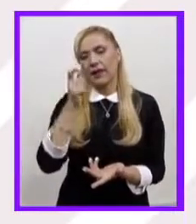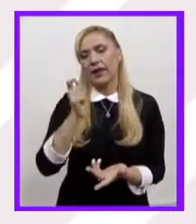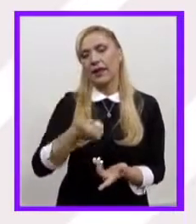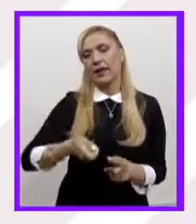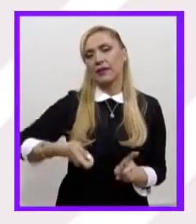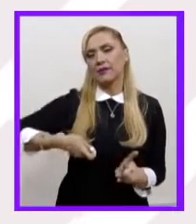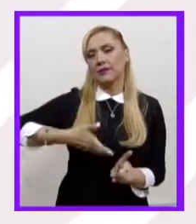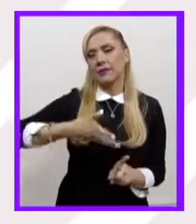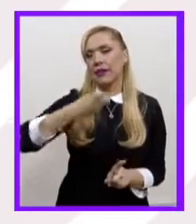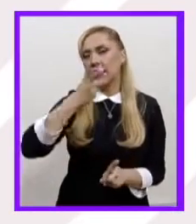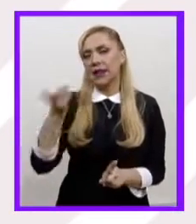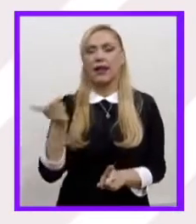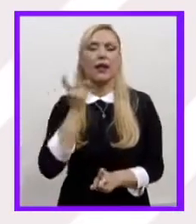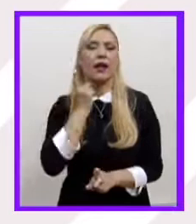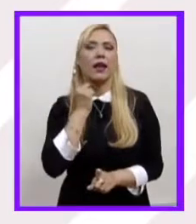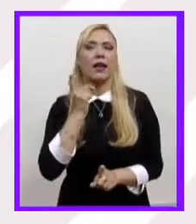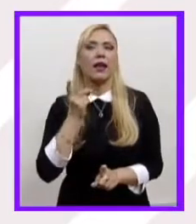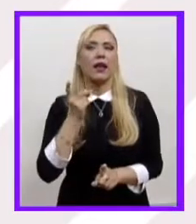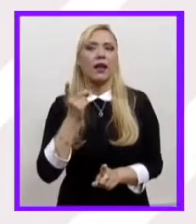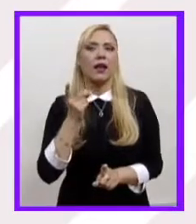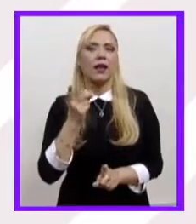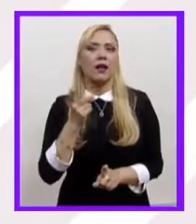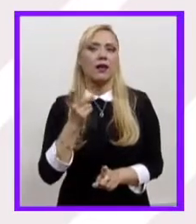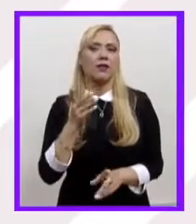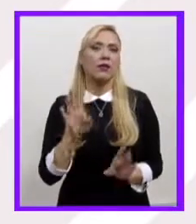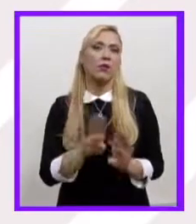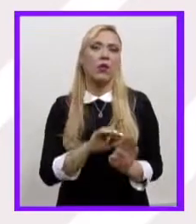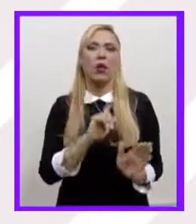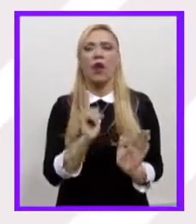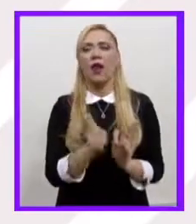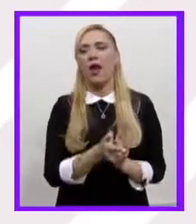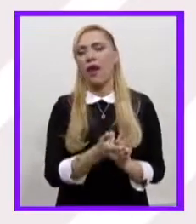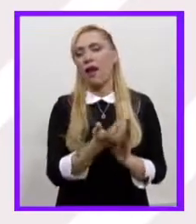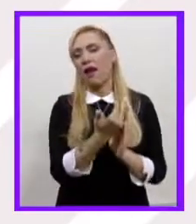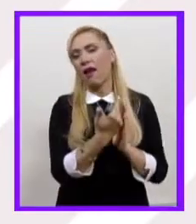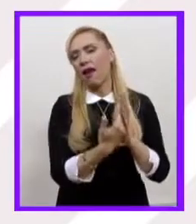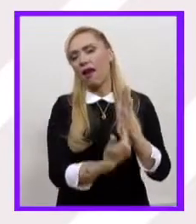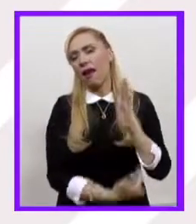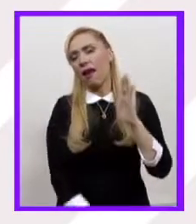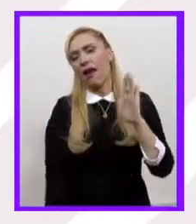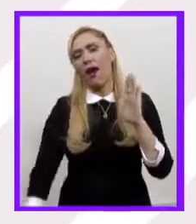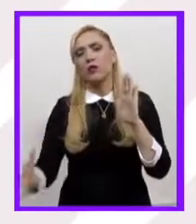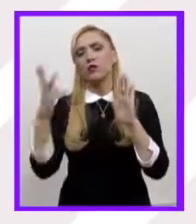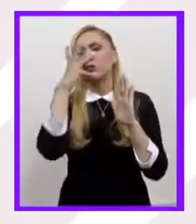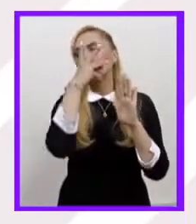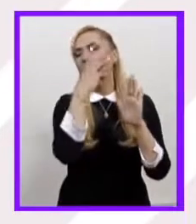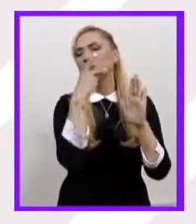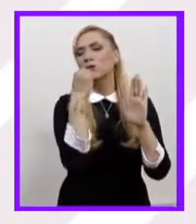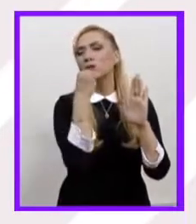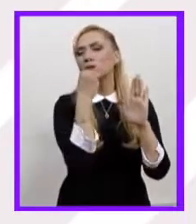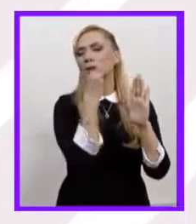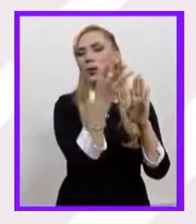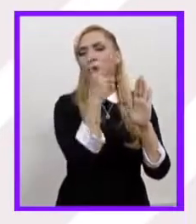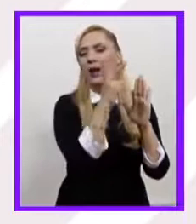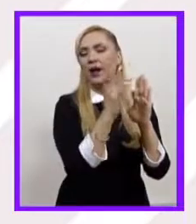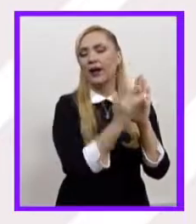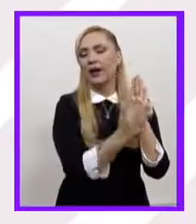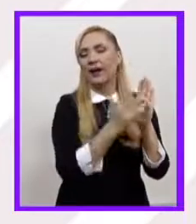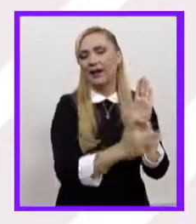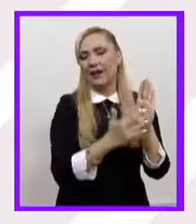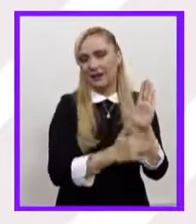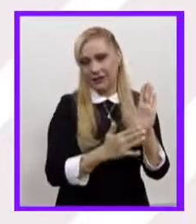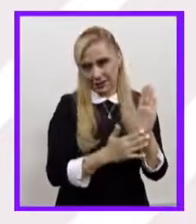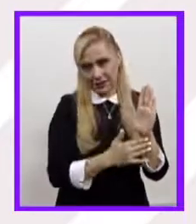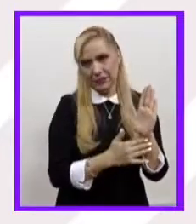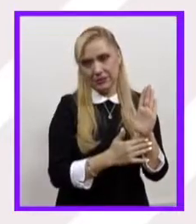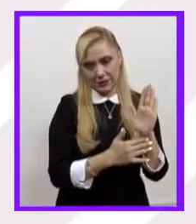llamaba Temístocles demagogia punitiva o populismo penal, ¿no? Que también se conoce con esa frase,